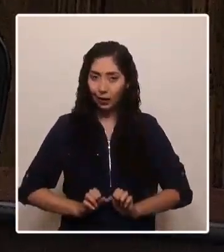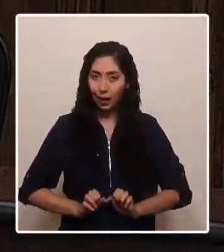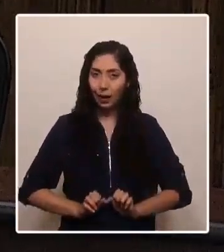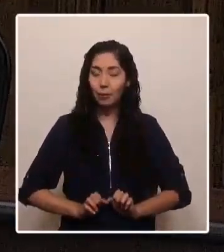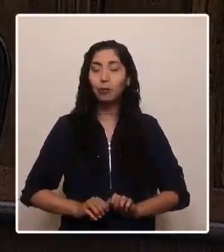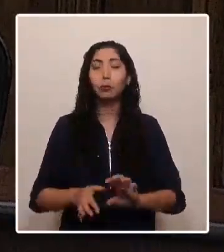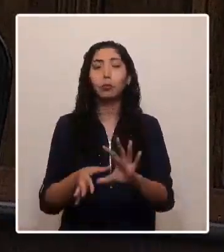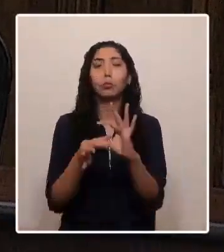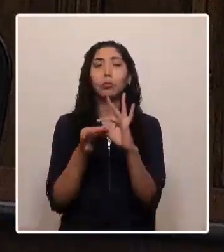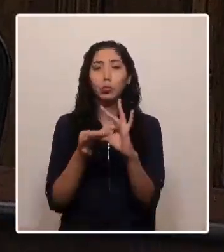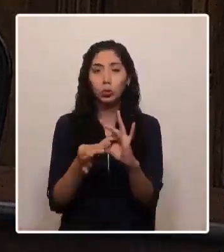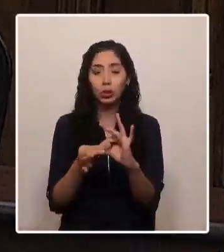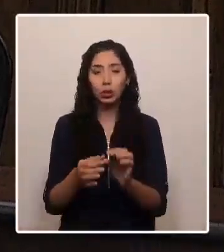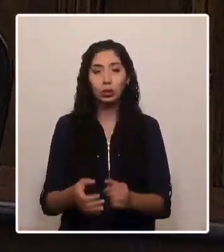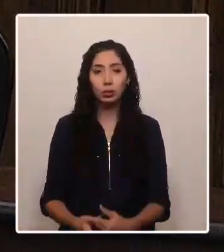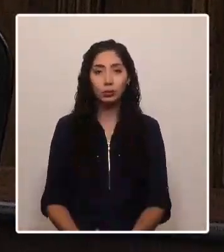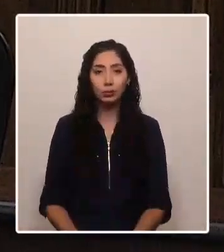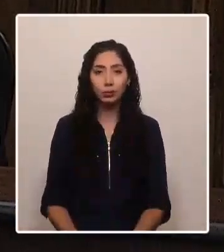gracias.